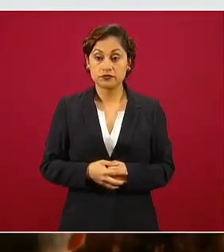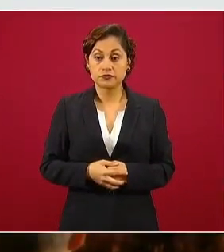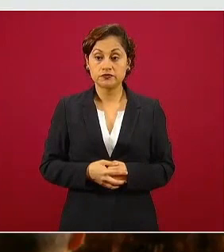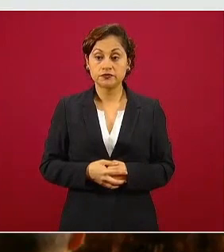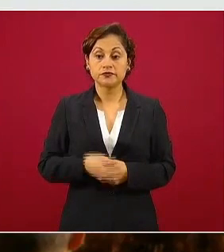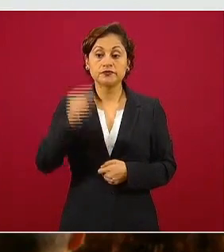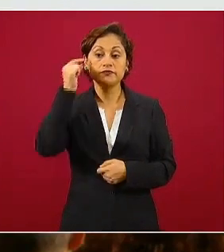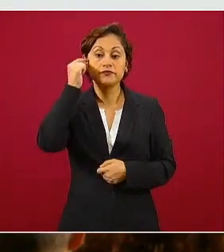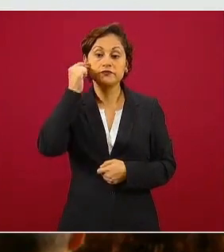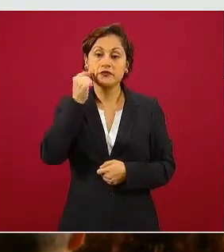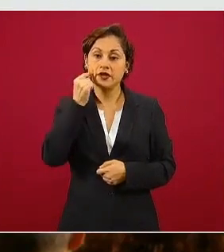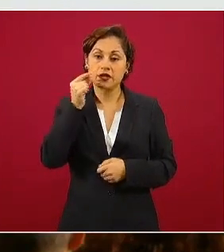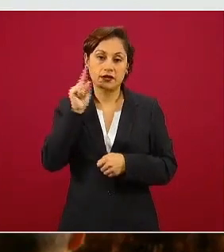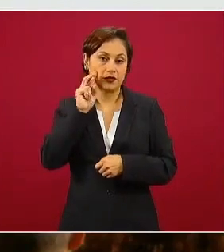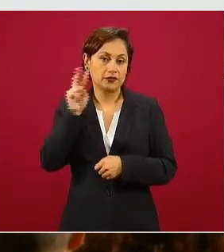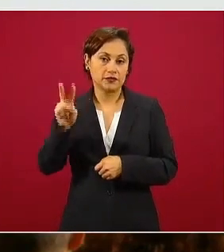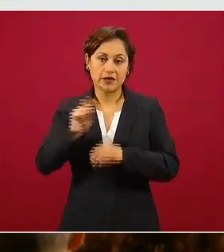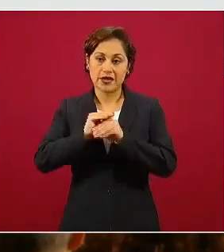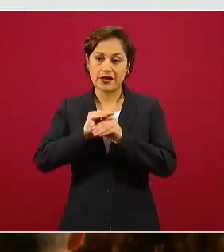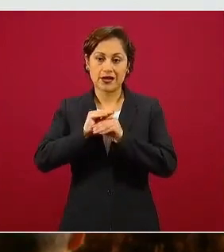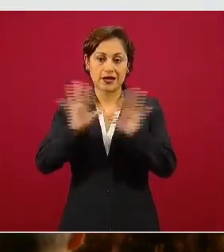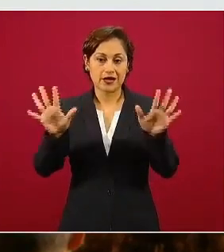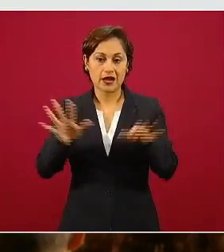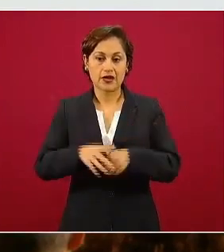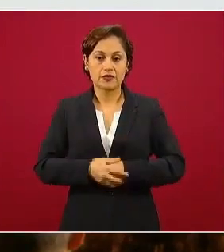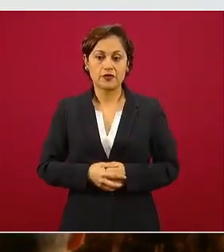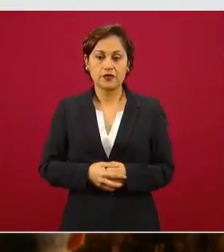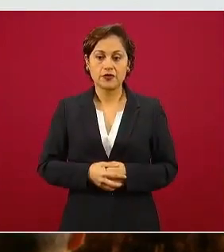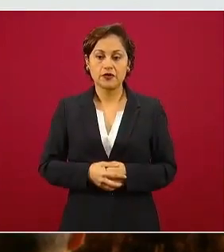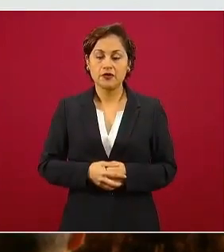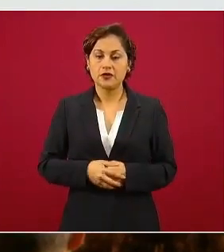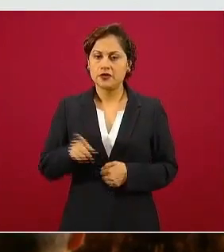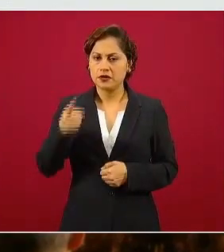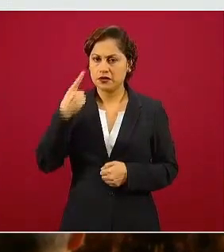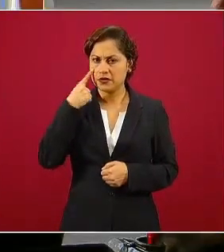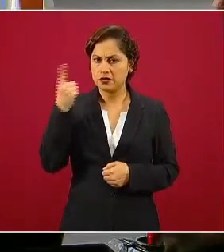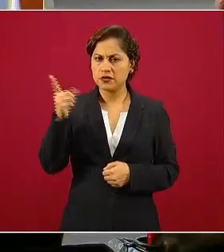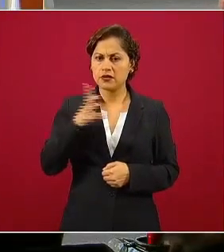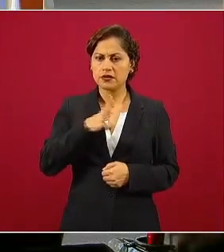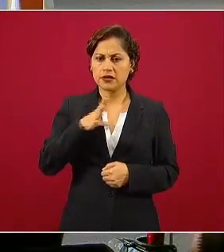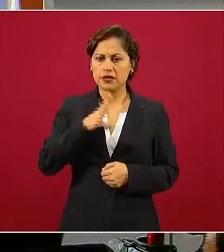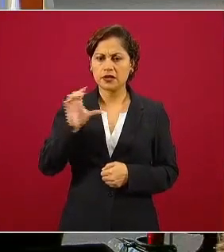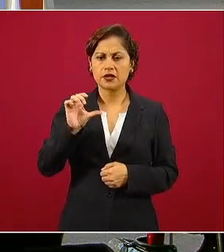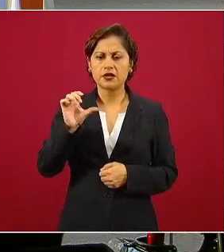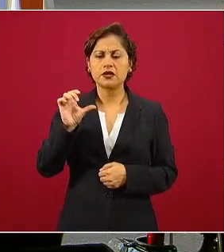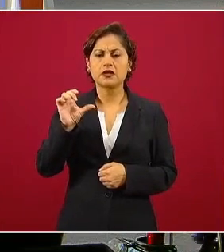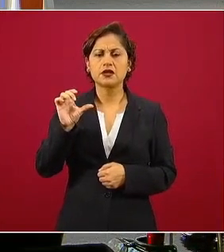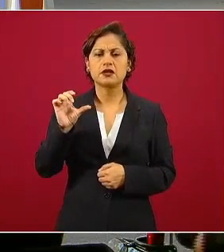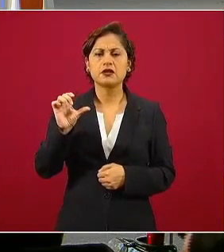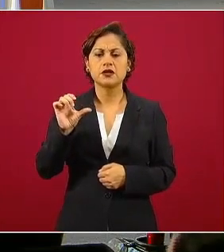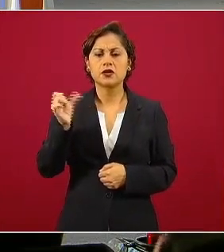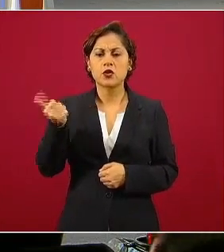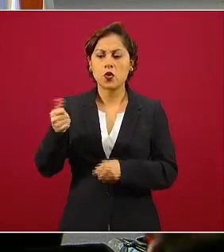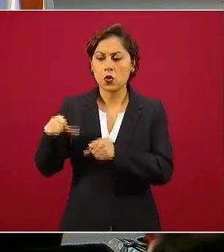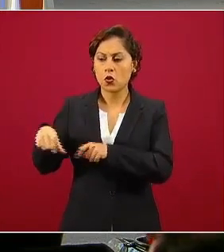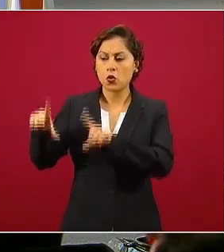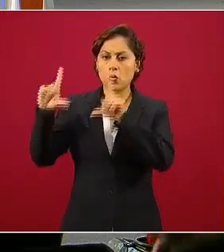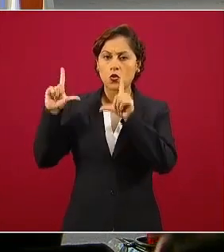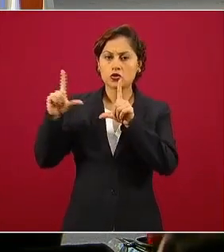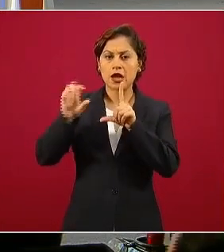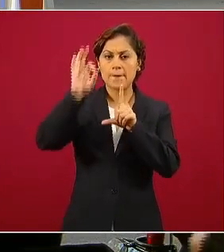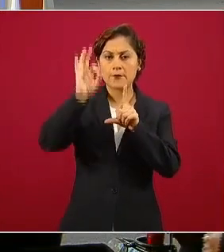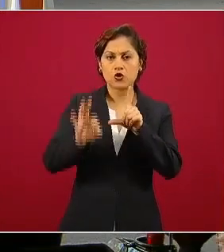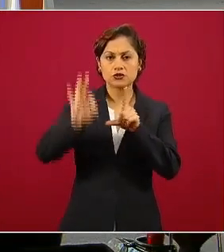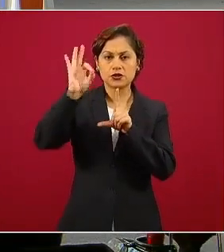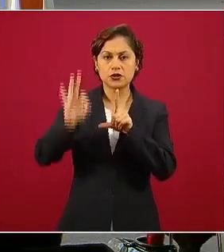Guerrero muy claramente, tienen una, a ver si sobre porcentajes de